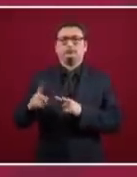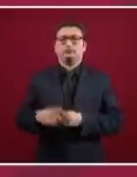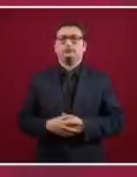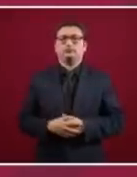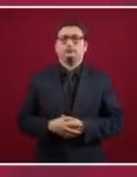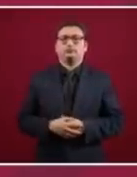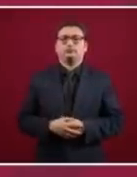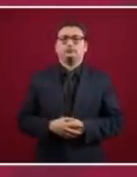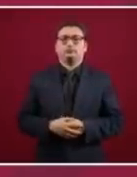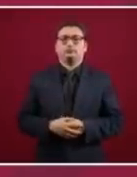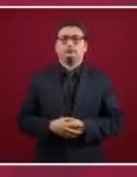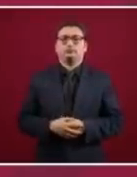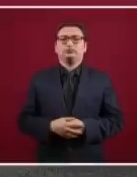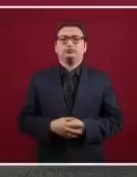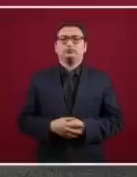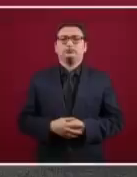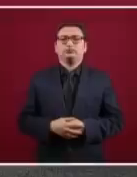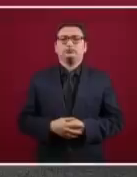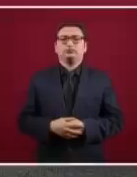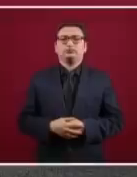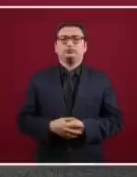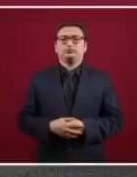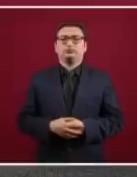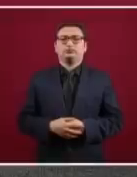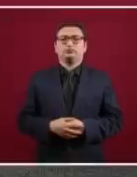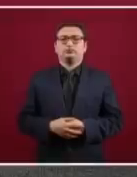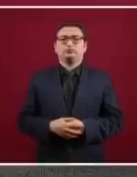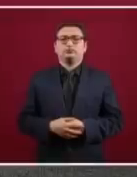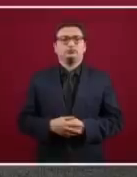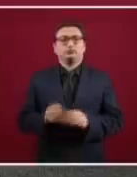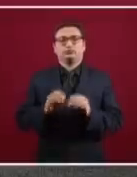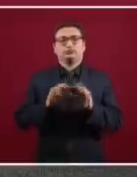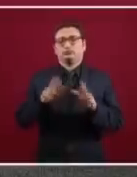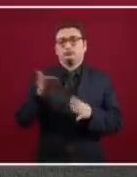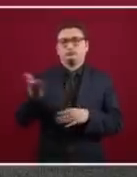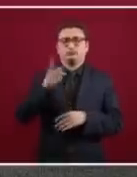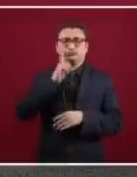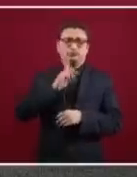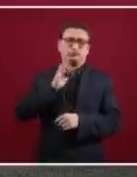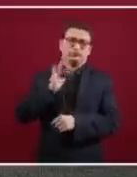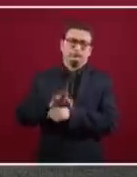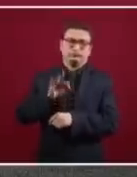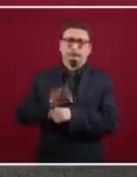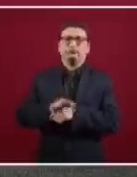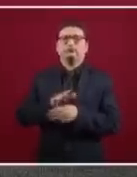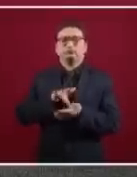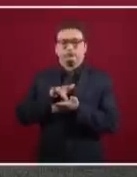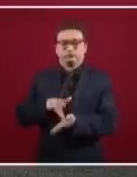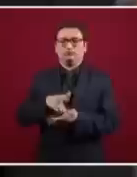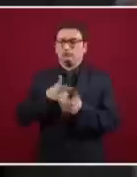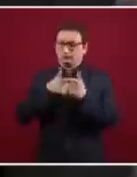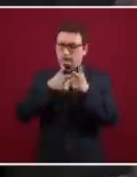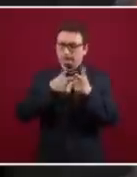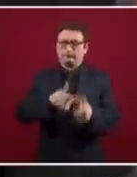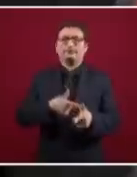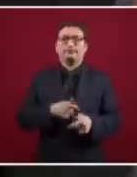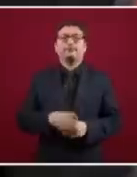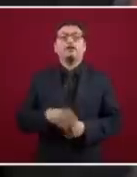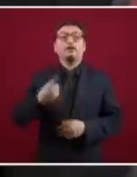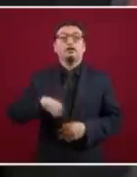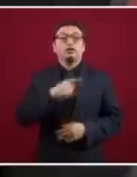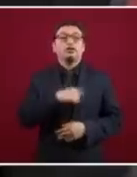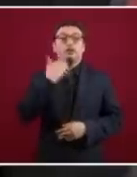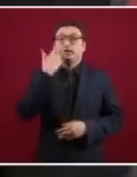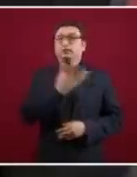y desde luego que estamos protegiendo y la vamos a seguir apoyando queremos